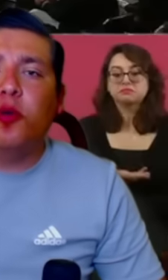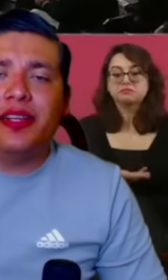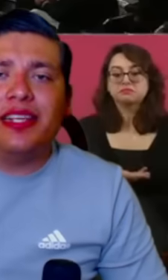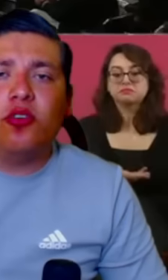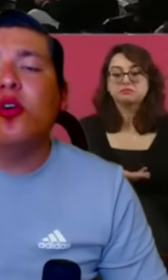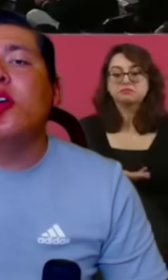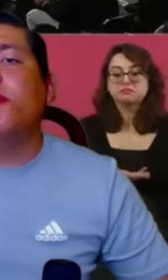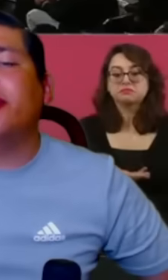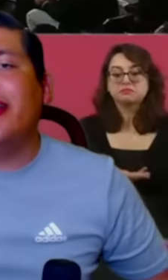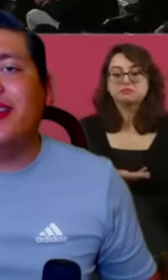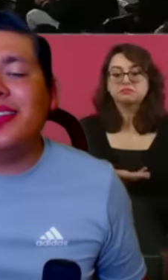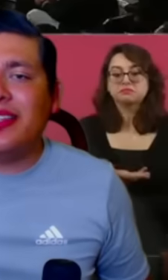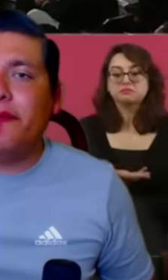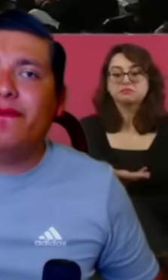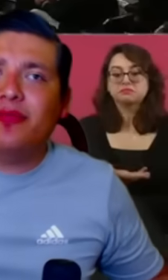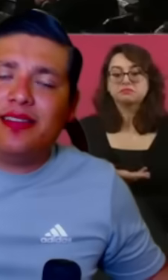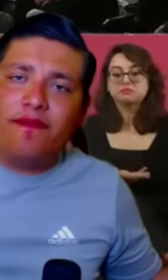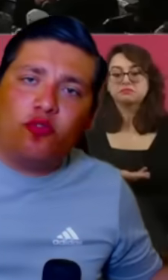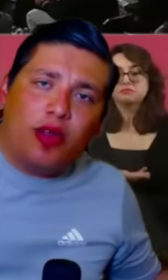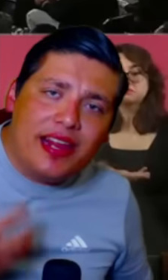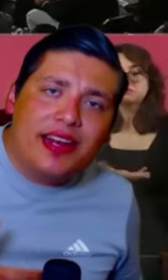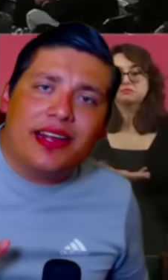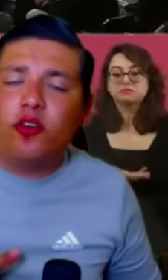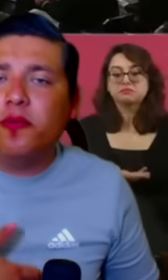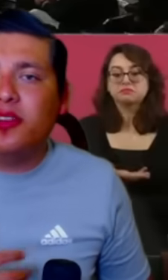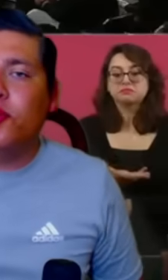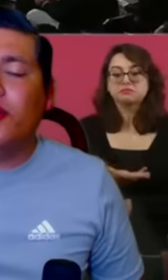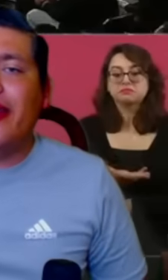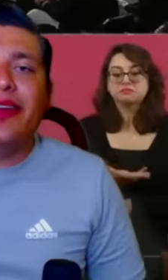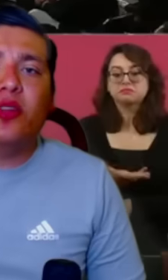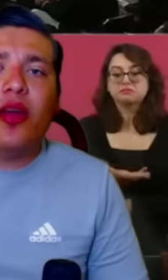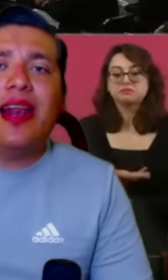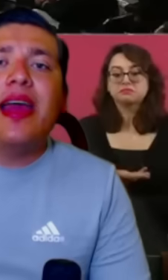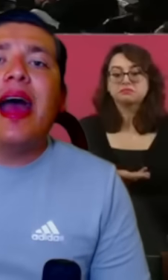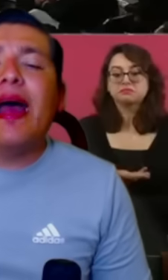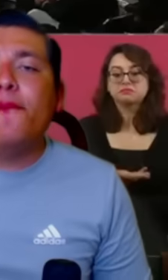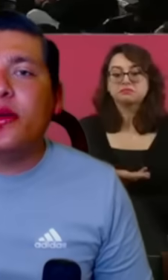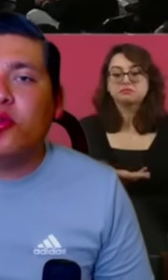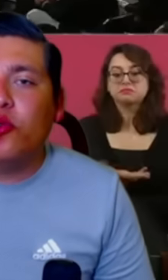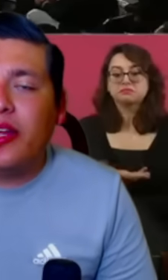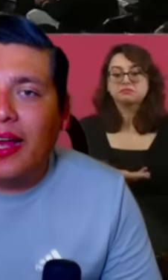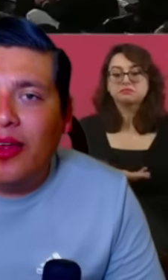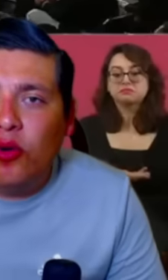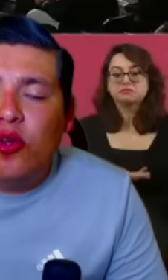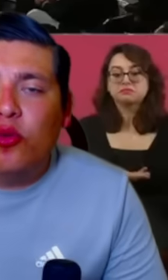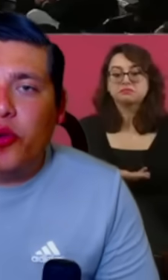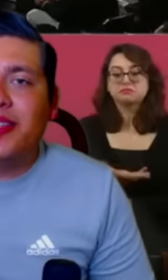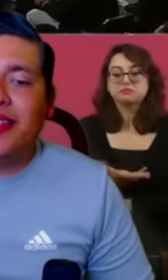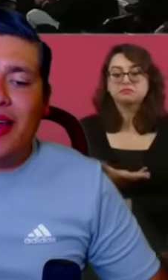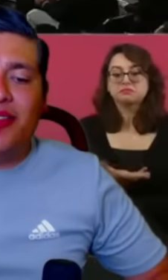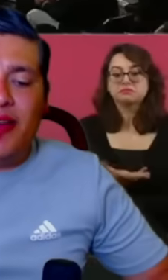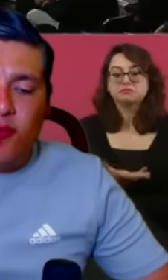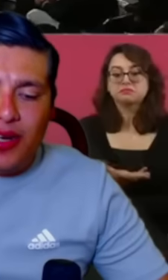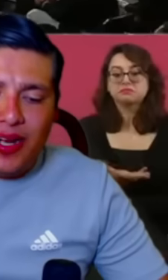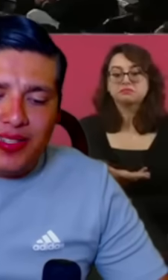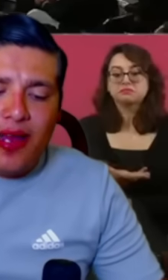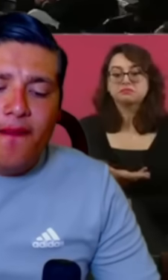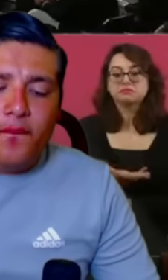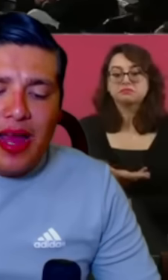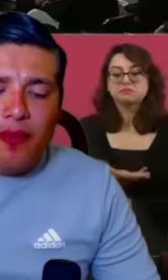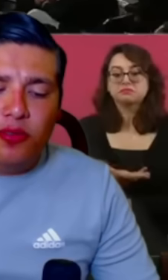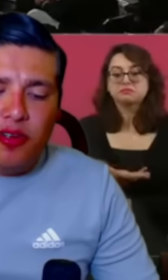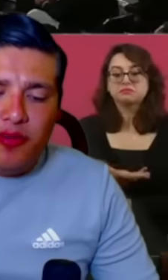juicio político, porque tristemente tanto el INE como el Tribunal Electoral han perjudicado nuestra